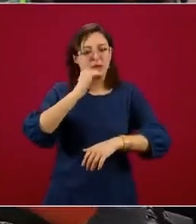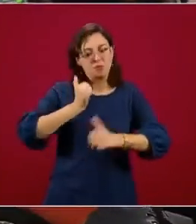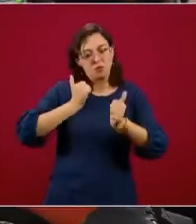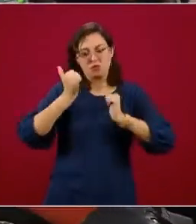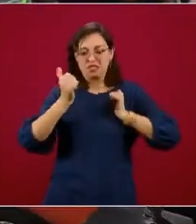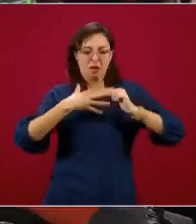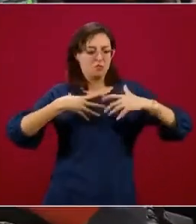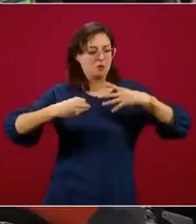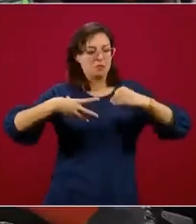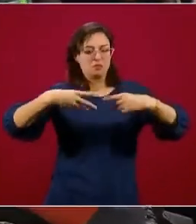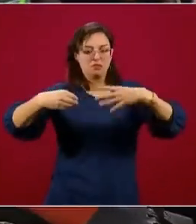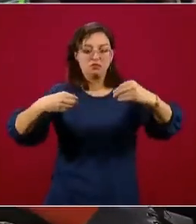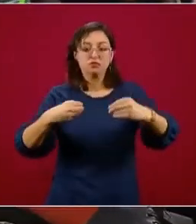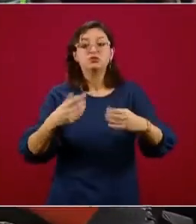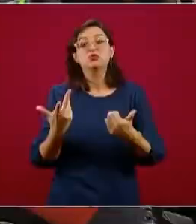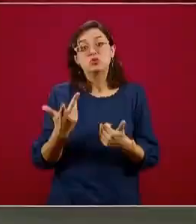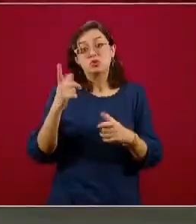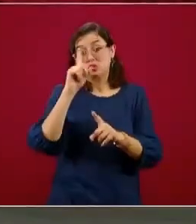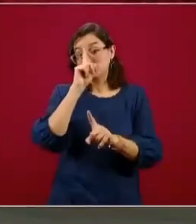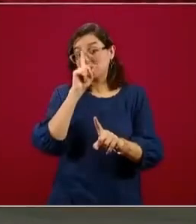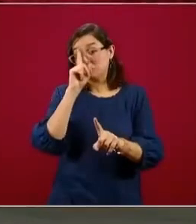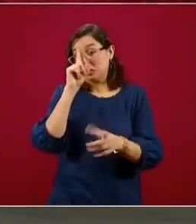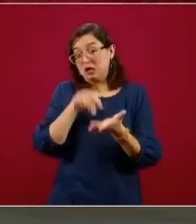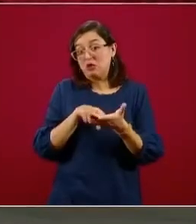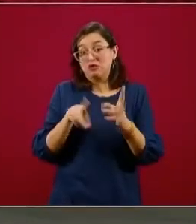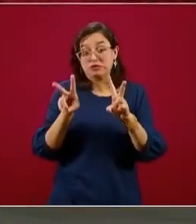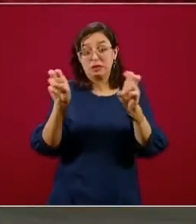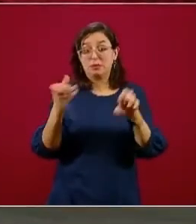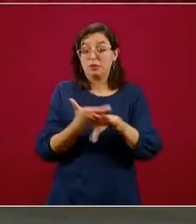contagie y todo esto. Siento que es un tema toral, ojalá pueda ser